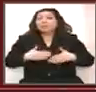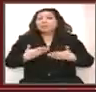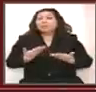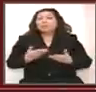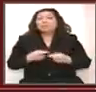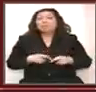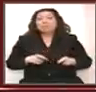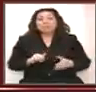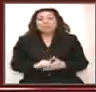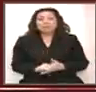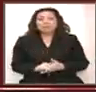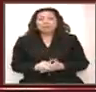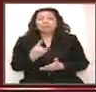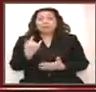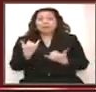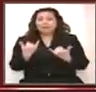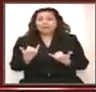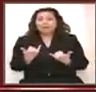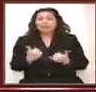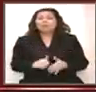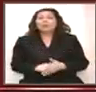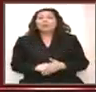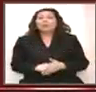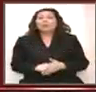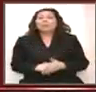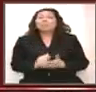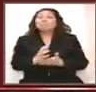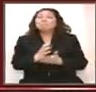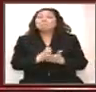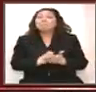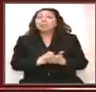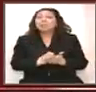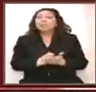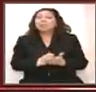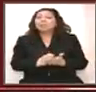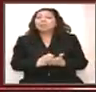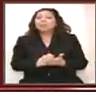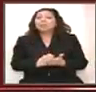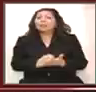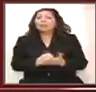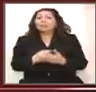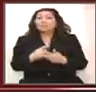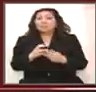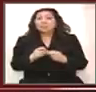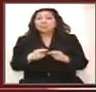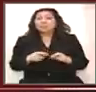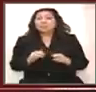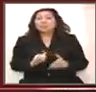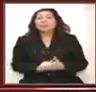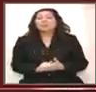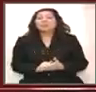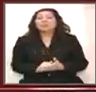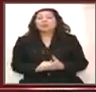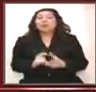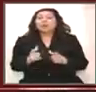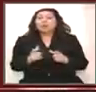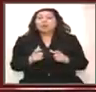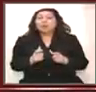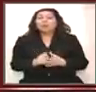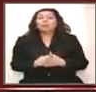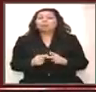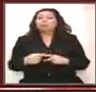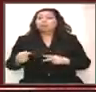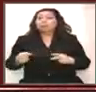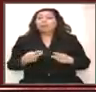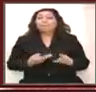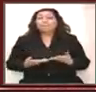delitos patrimoniales, y para ello se plantea la reducción del riesgo de victimización patrimonial, el control y